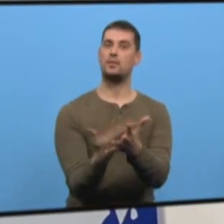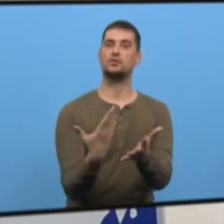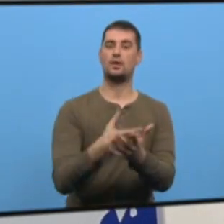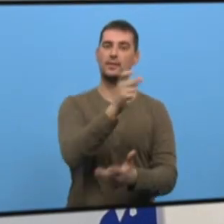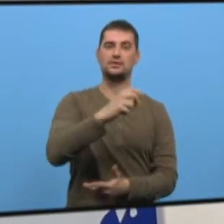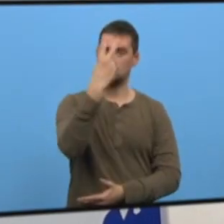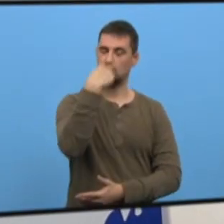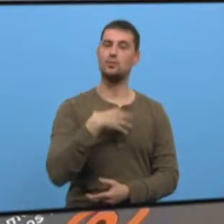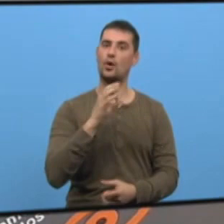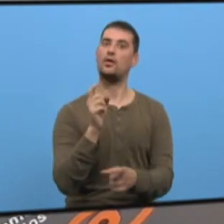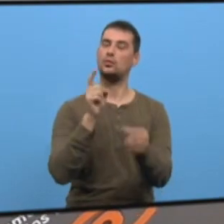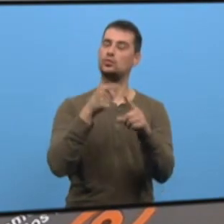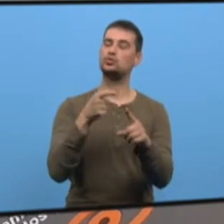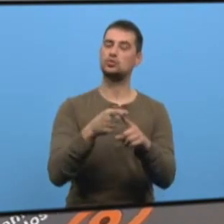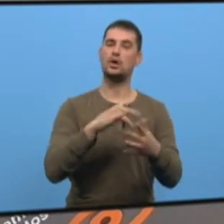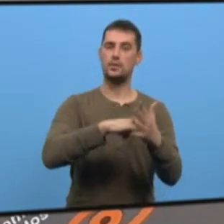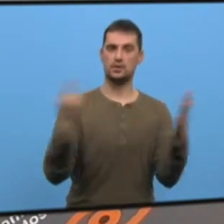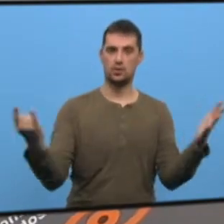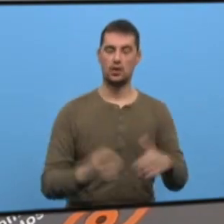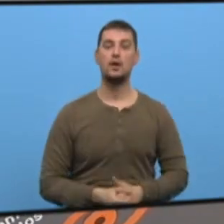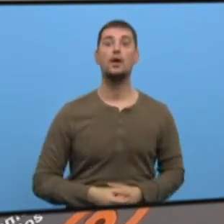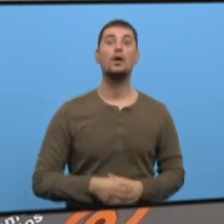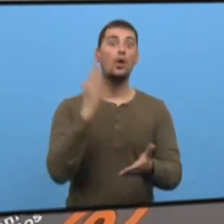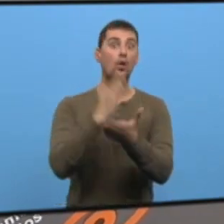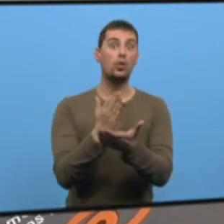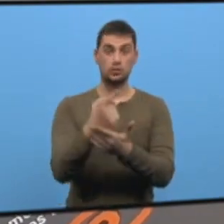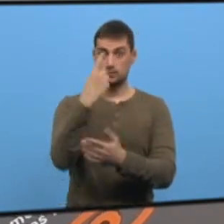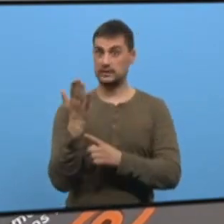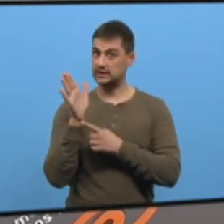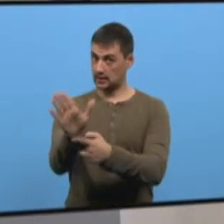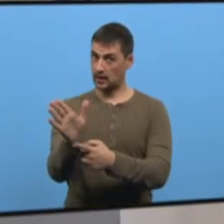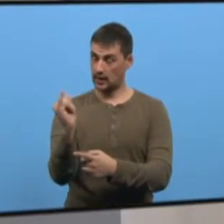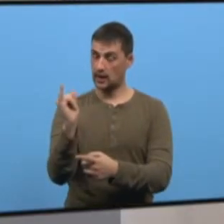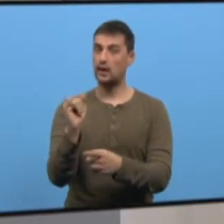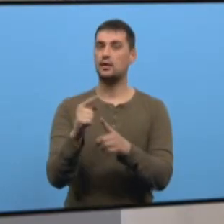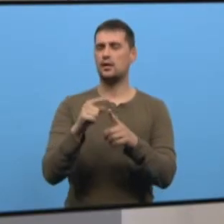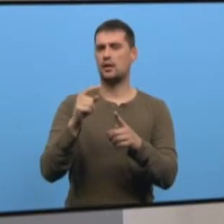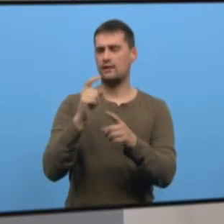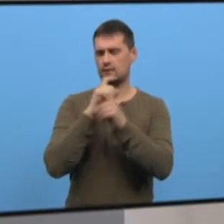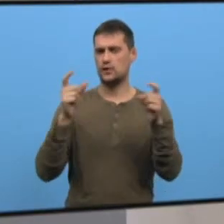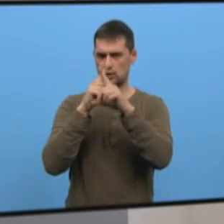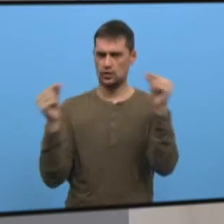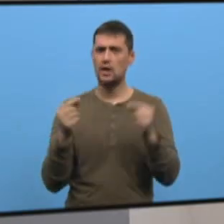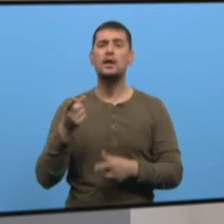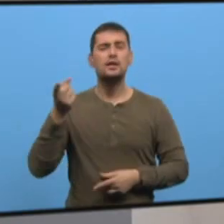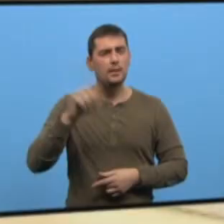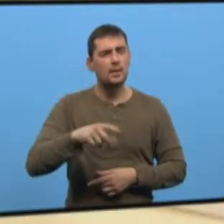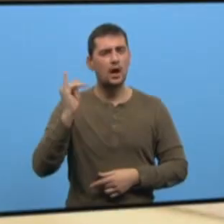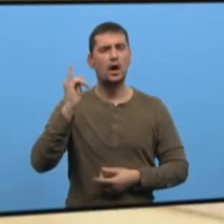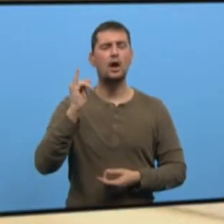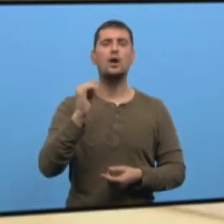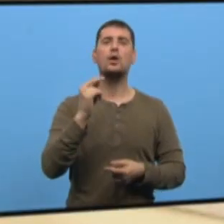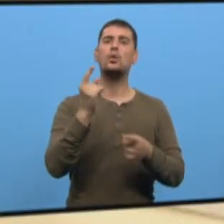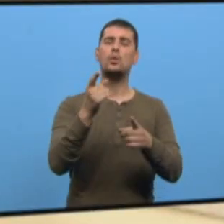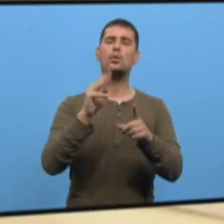manar nuas teas adem cursos presenci que habitualmente imparte a fundación tic augo tambén están a elaborar un